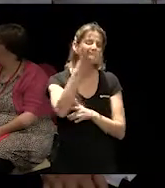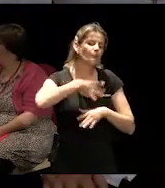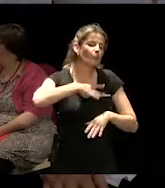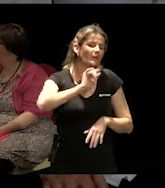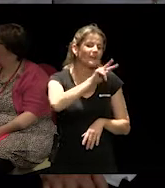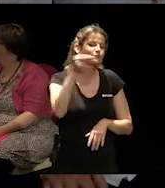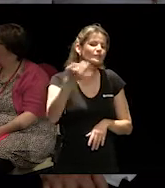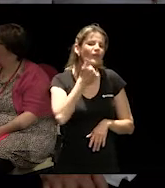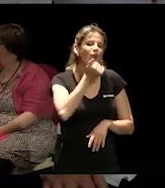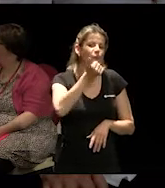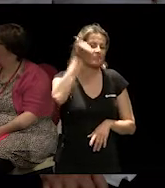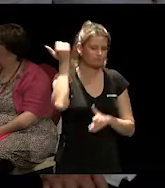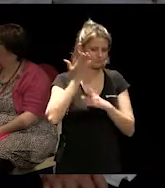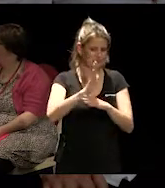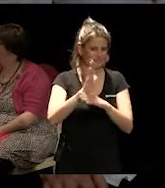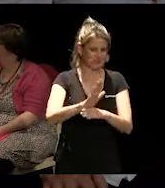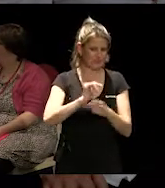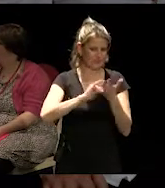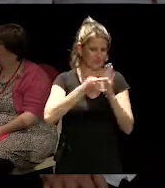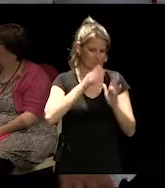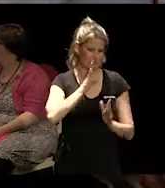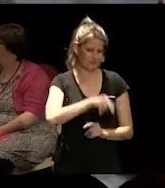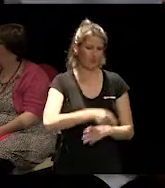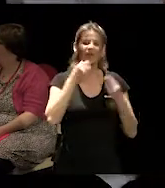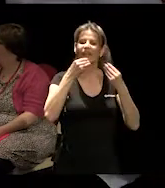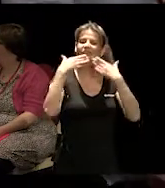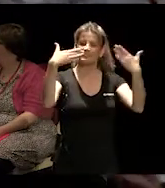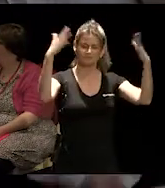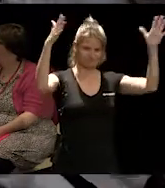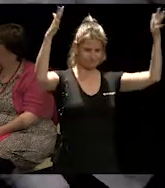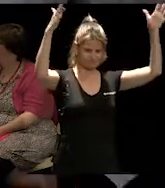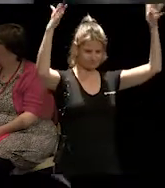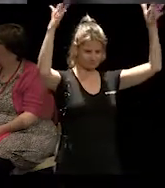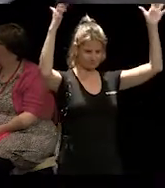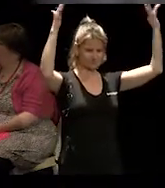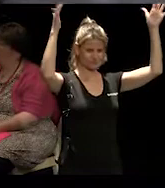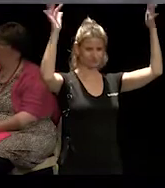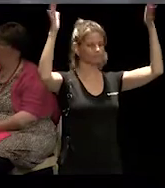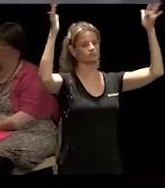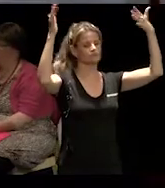del proyecto. Pues muchas gracias.